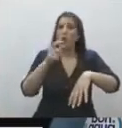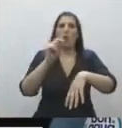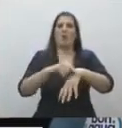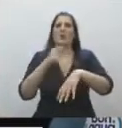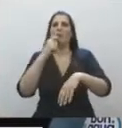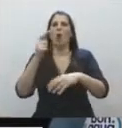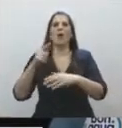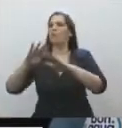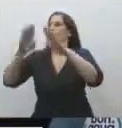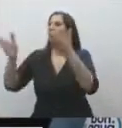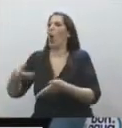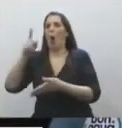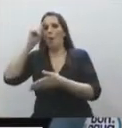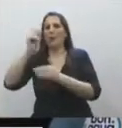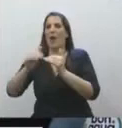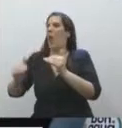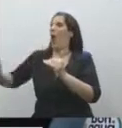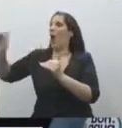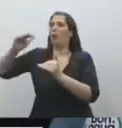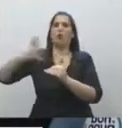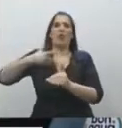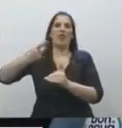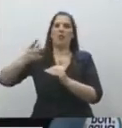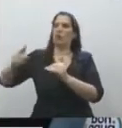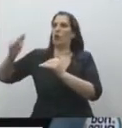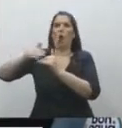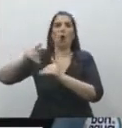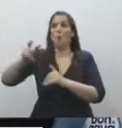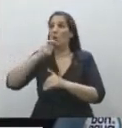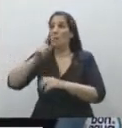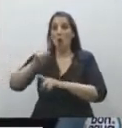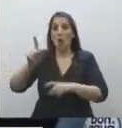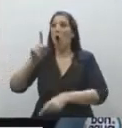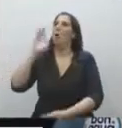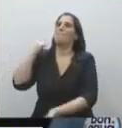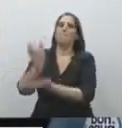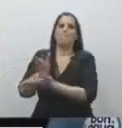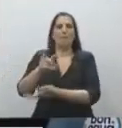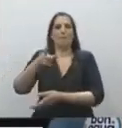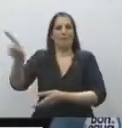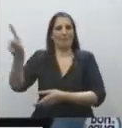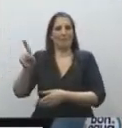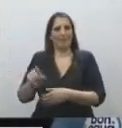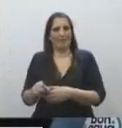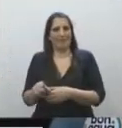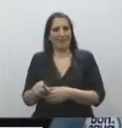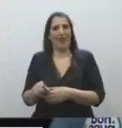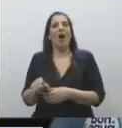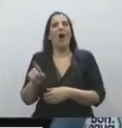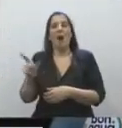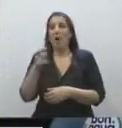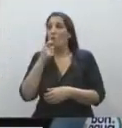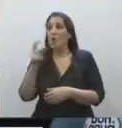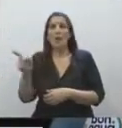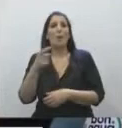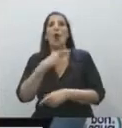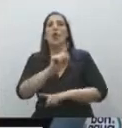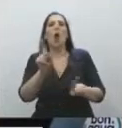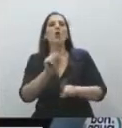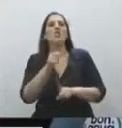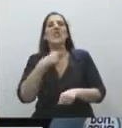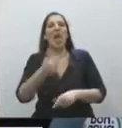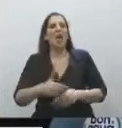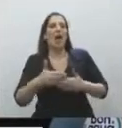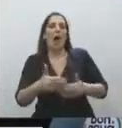dolor bastante bastante grande, ¿no? Desde el punto de vista, sin ir más lejos, de lo que conversabas vos